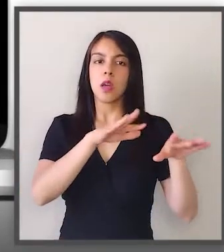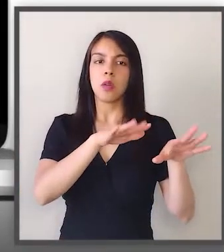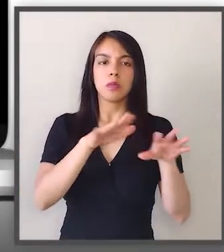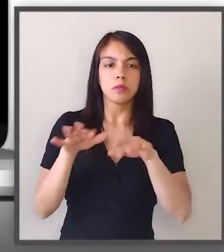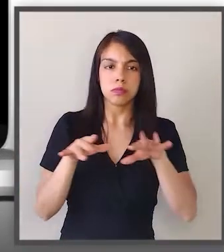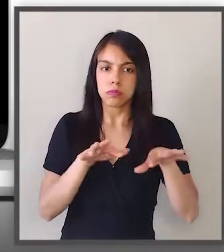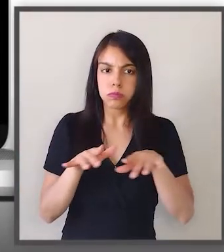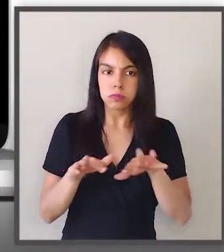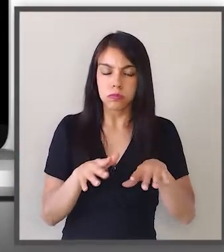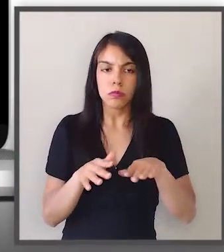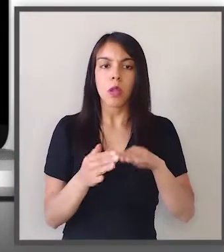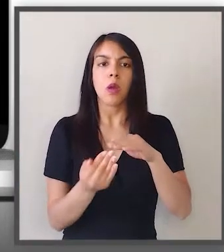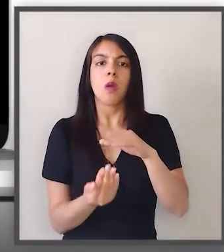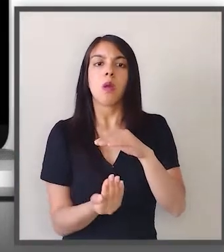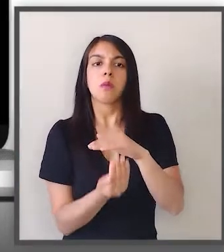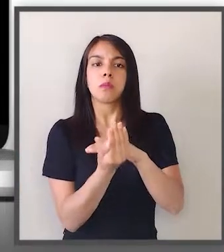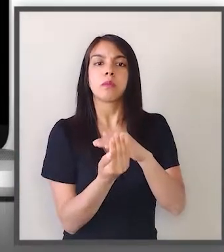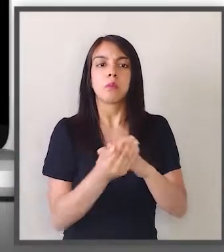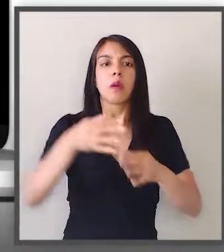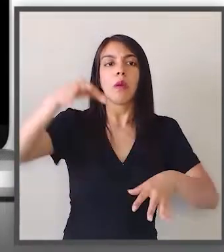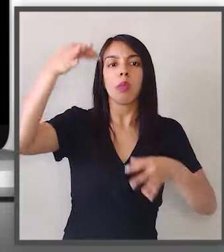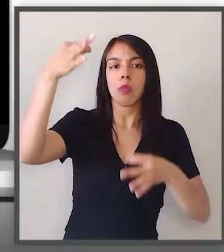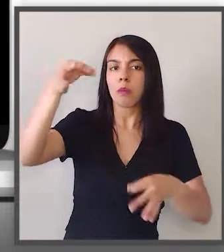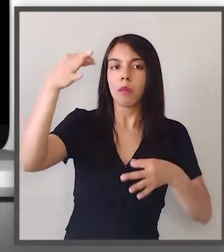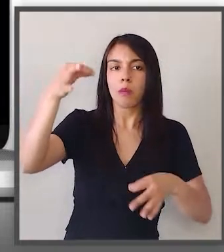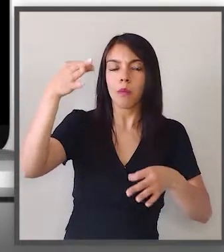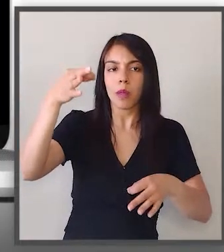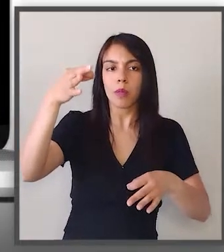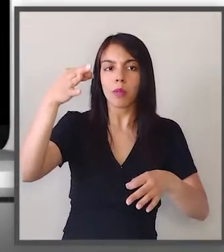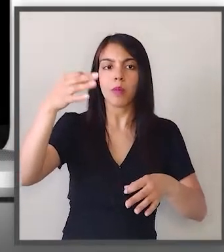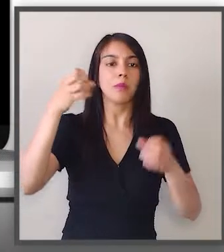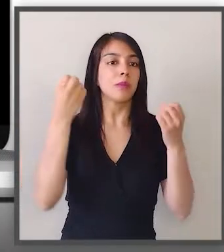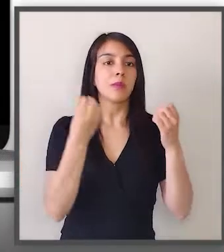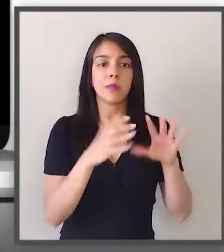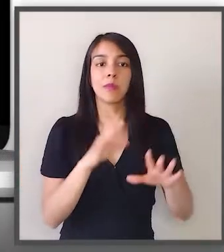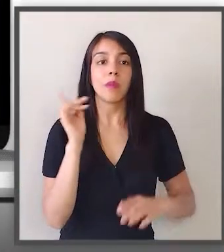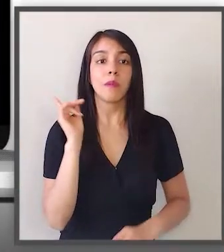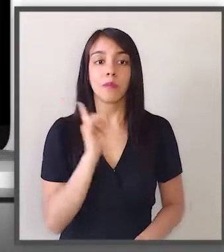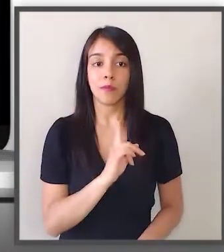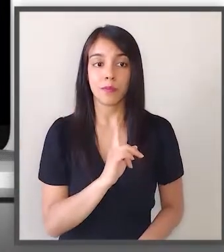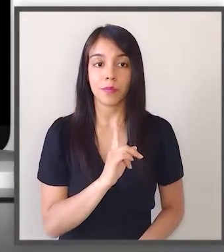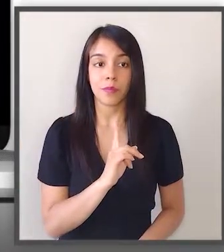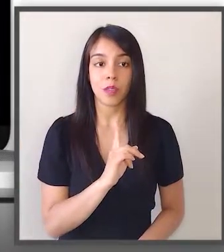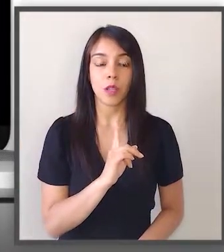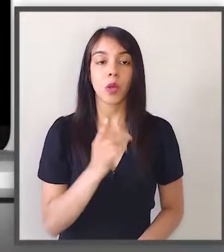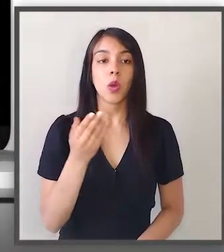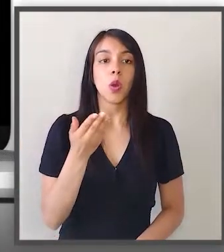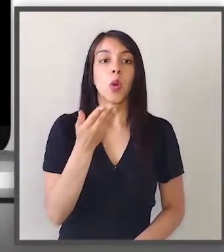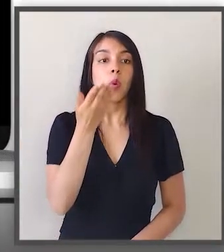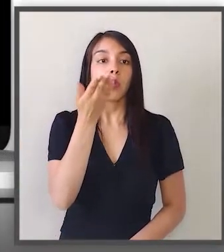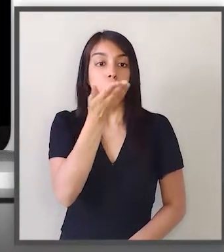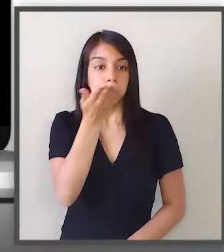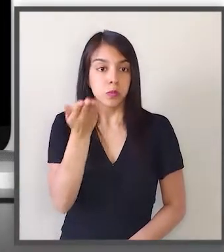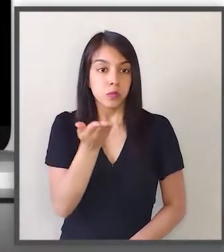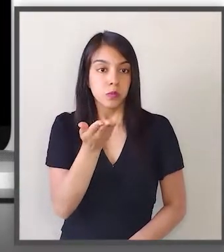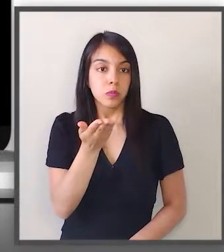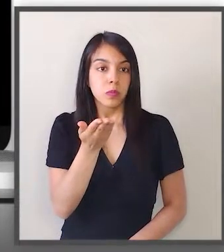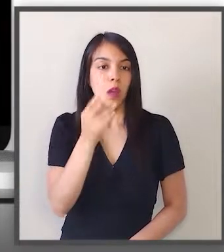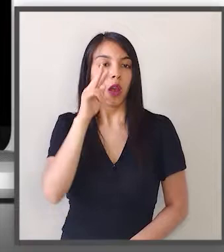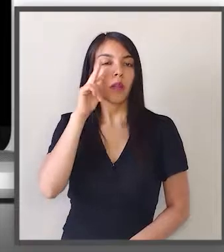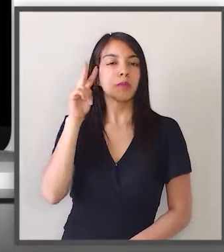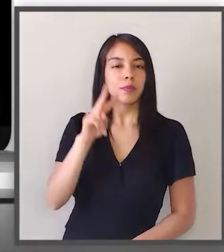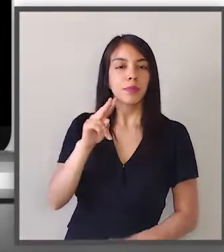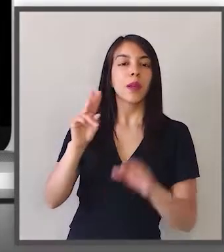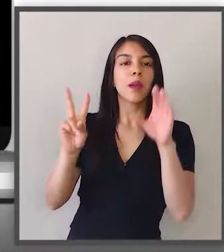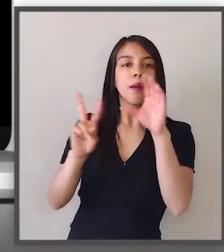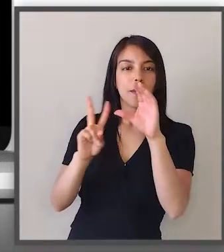Al finalizar la carga de datos y documentos, se visualizará su currículum, el que podrá ser modificado las veces que estime necesario y que a